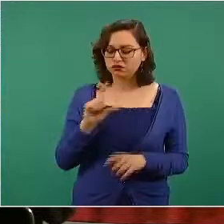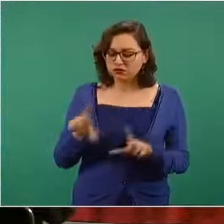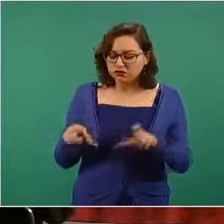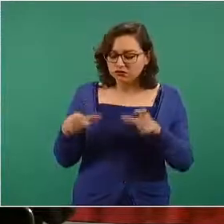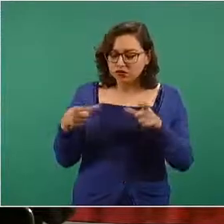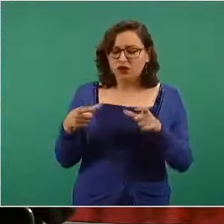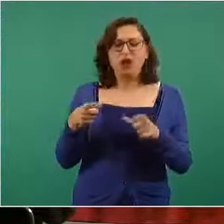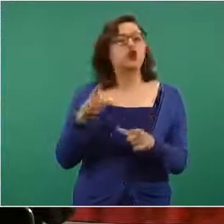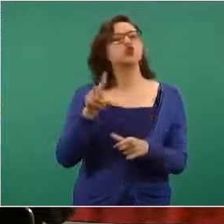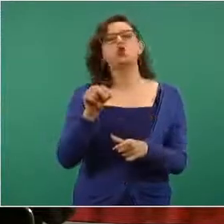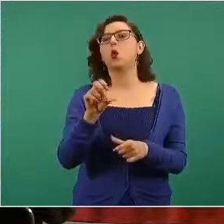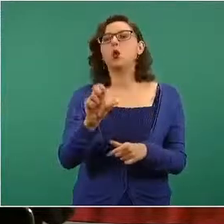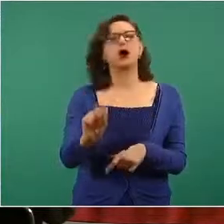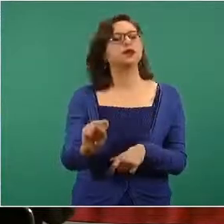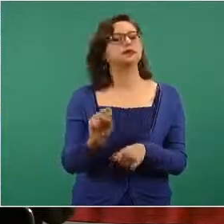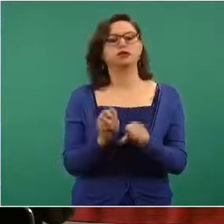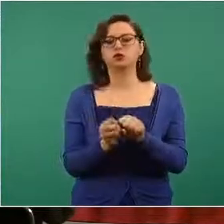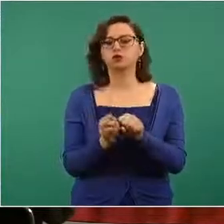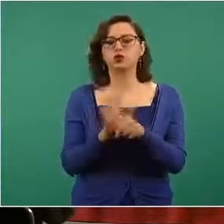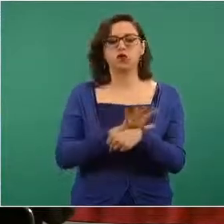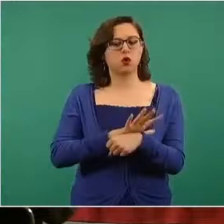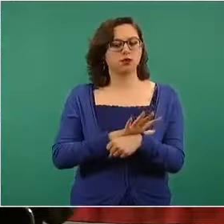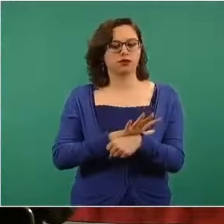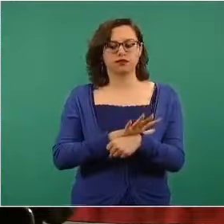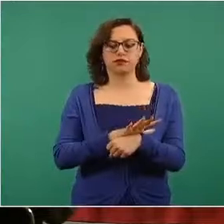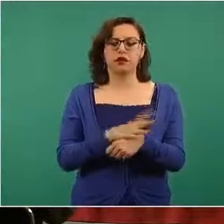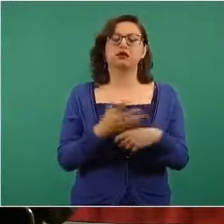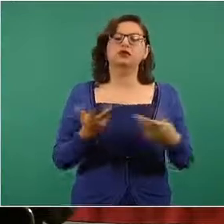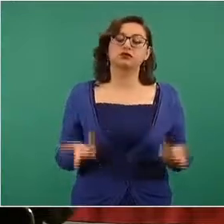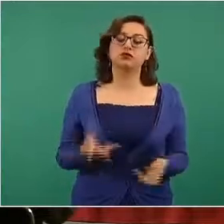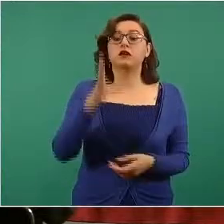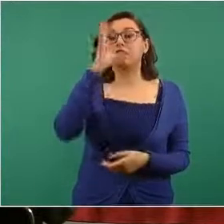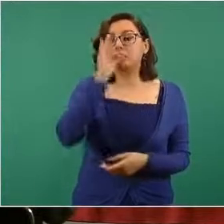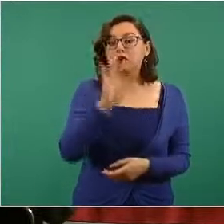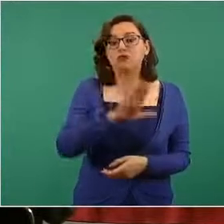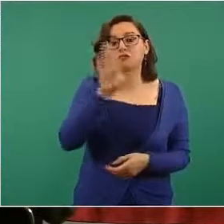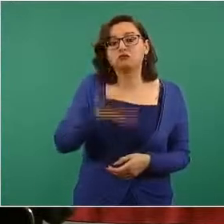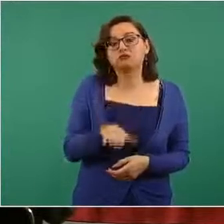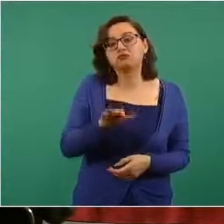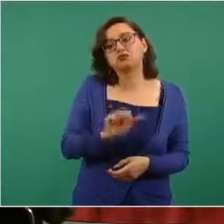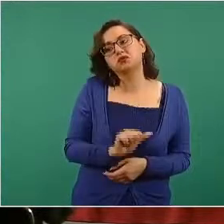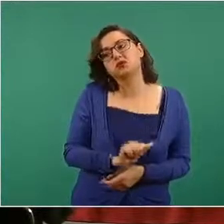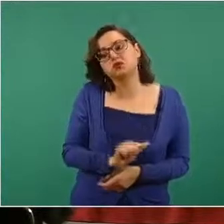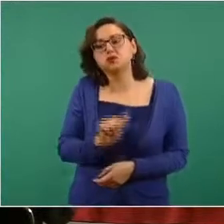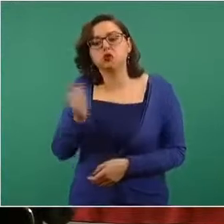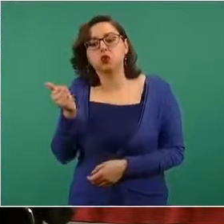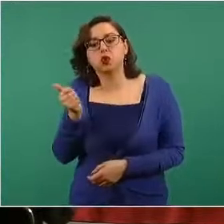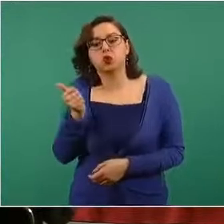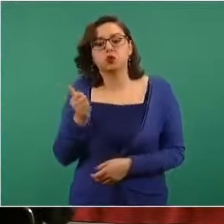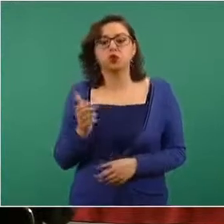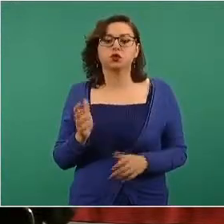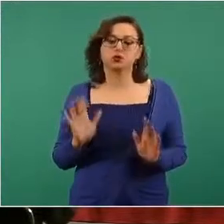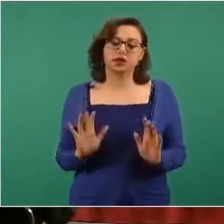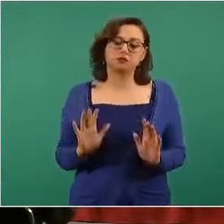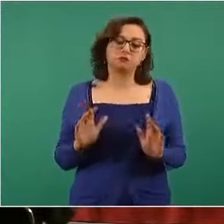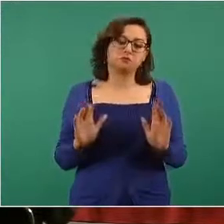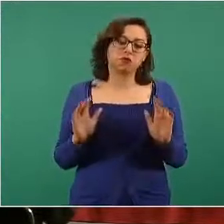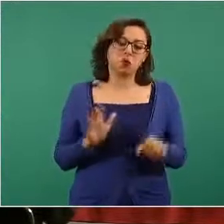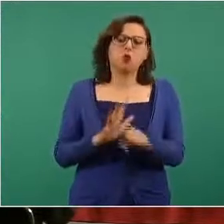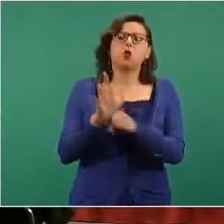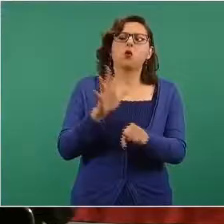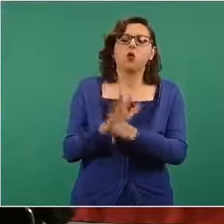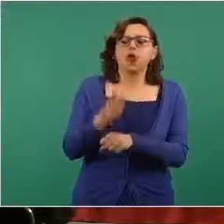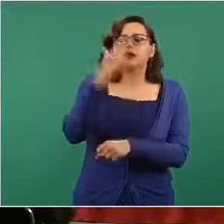Y por lo tanto se consideran que son negativas para COVID. ¿Cuál fue la causa? Es una cosa que se tendrá que